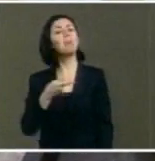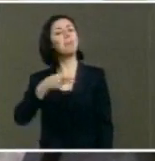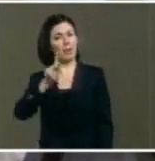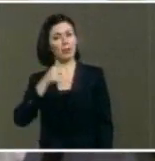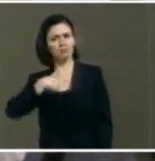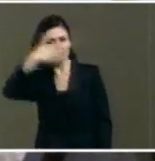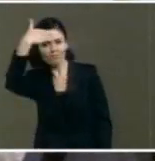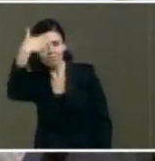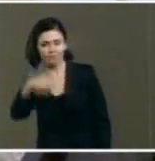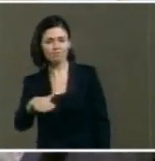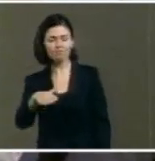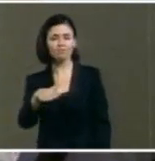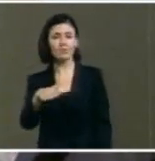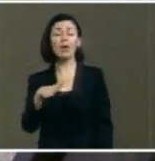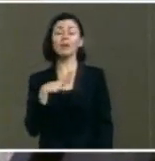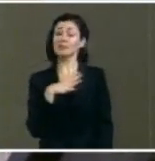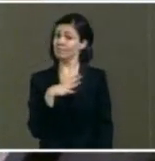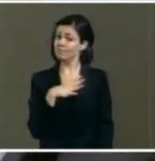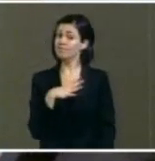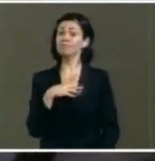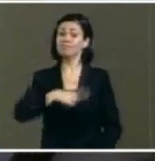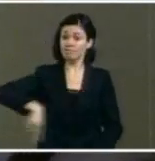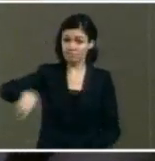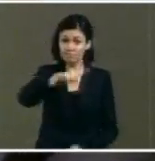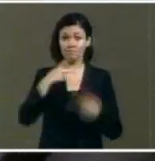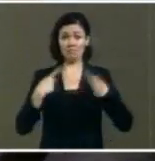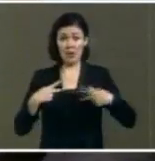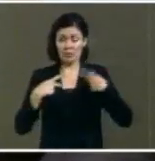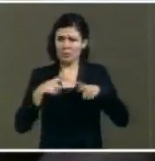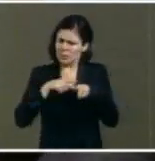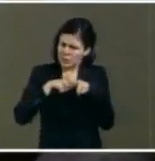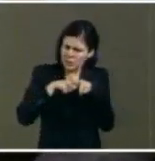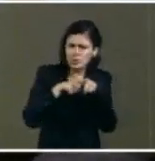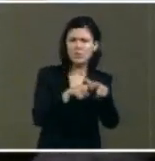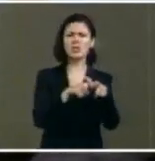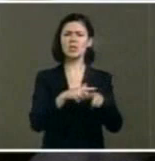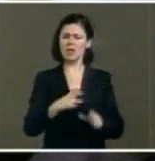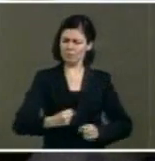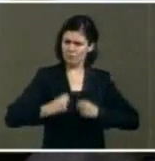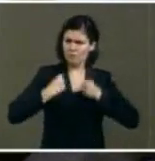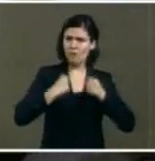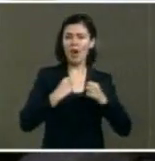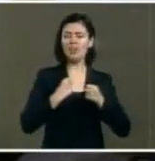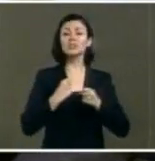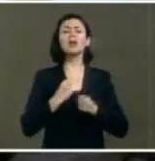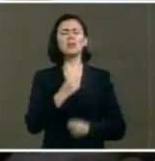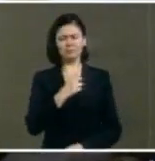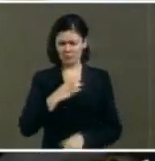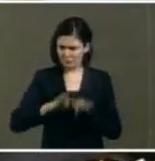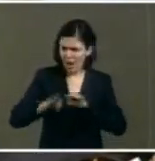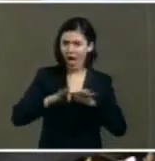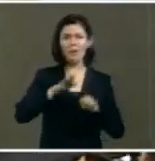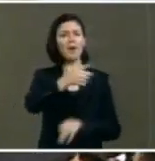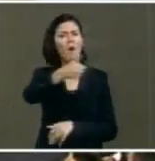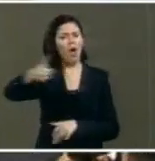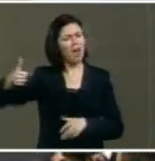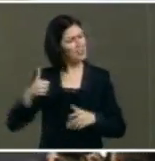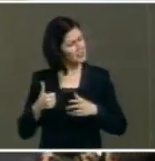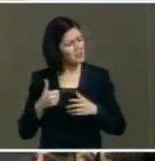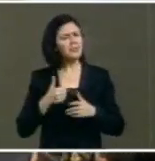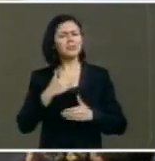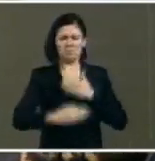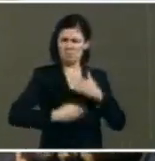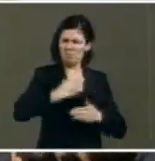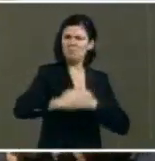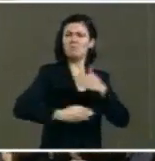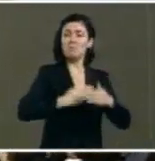Pero sé también que si perseveramos en lo que debemos hacer, estos momentos quedarán